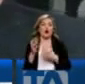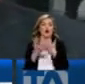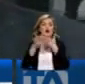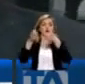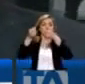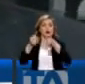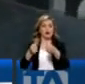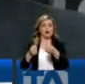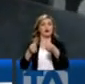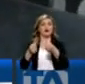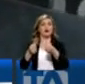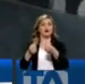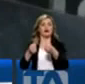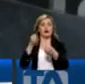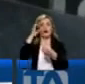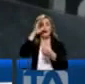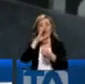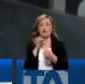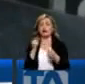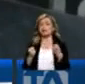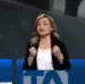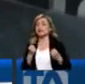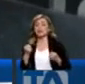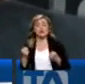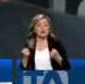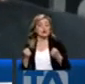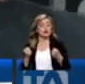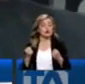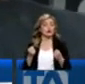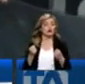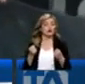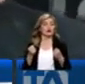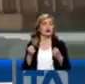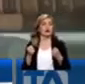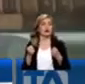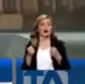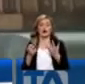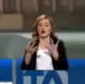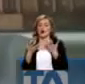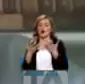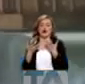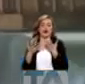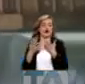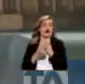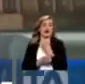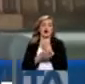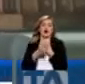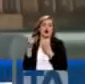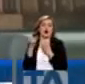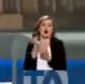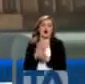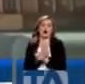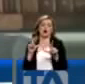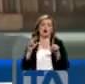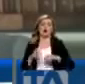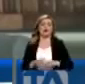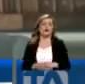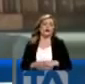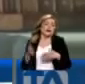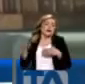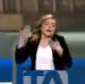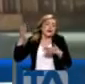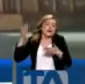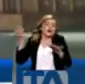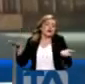privados de la libertad que buscan ansiosamente comprar impunidad. el mensaje se está dando que la política es